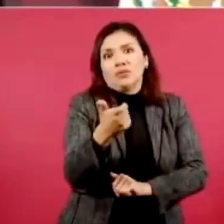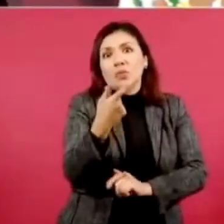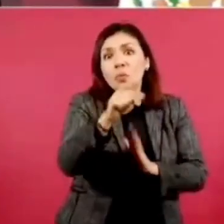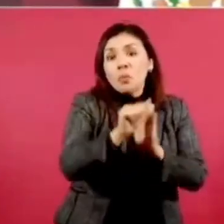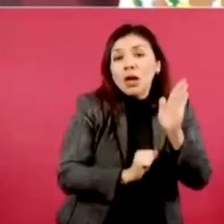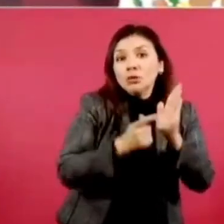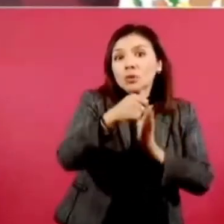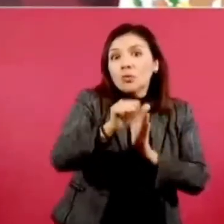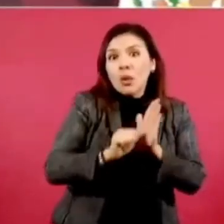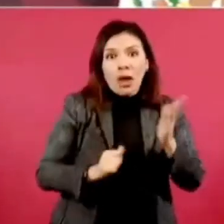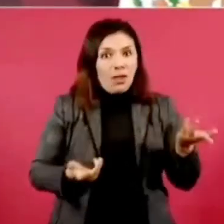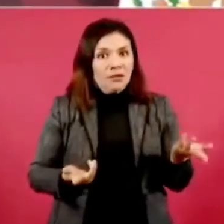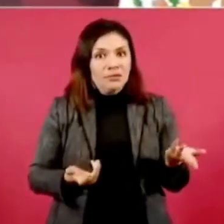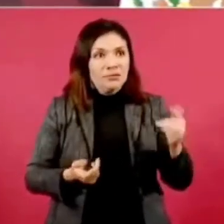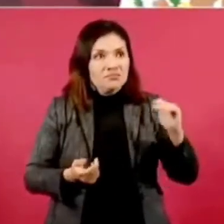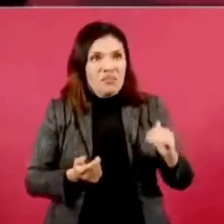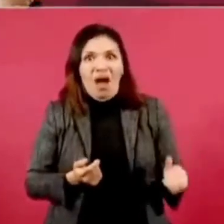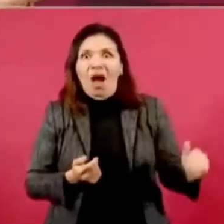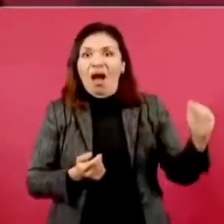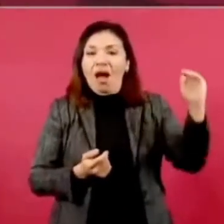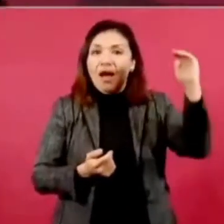Ni modo que sea